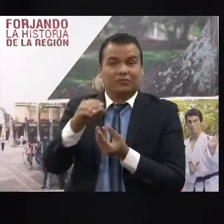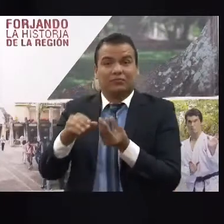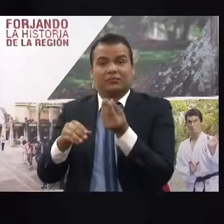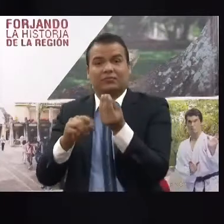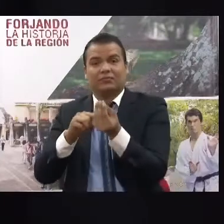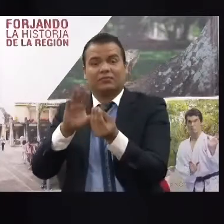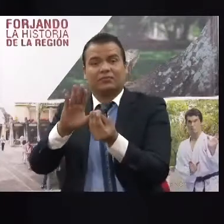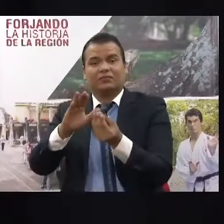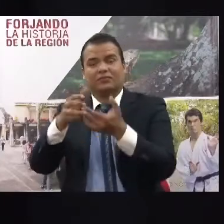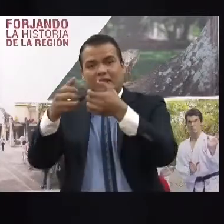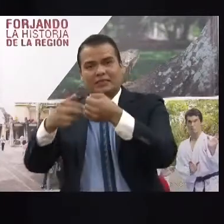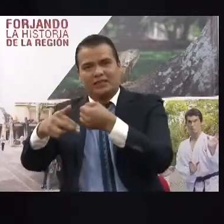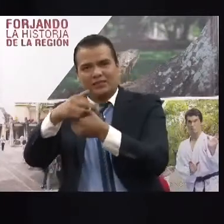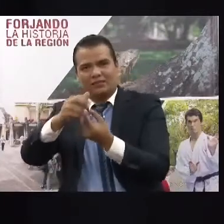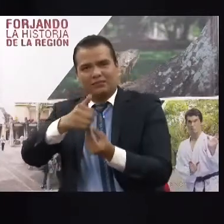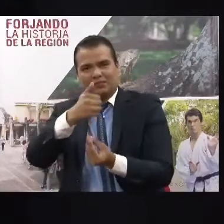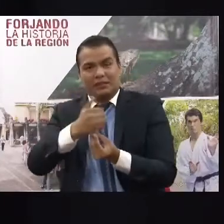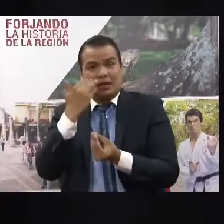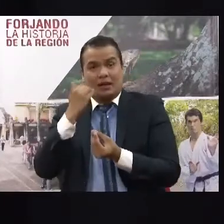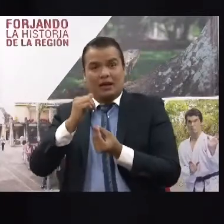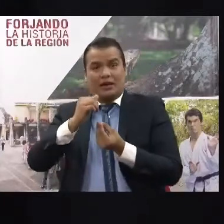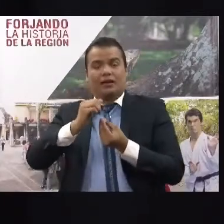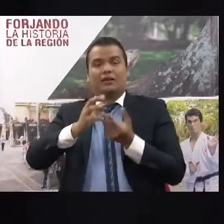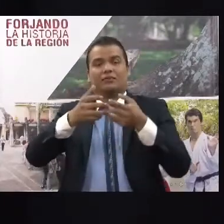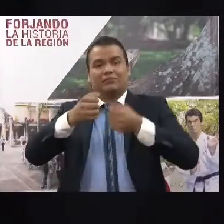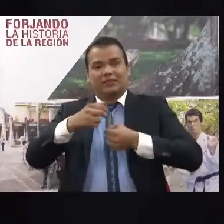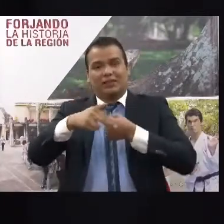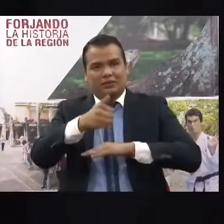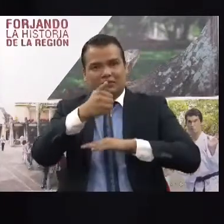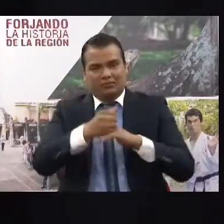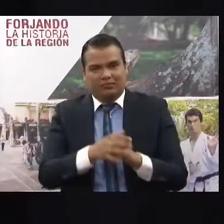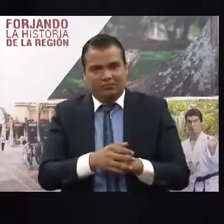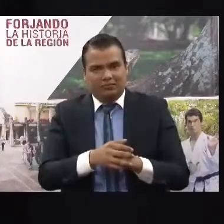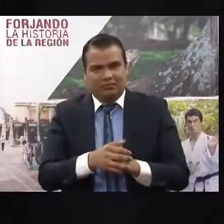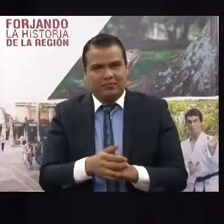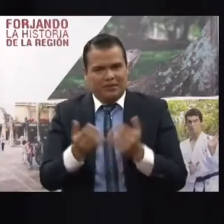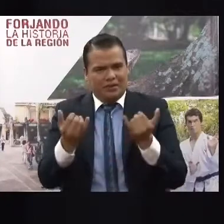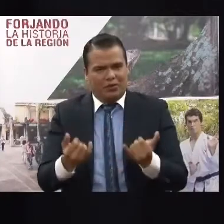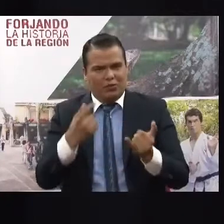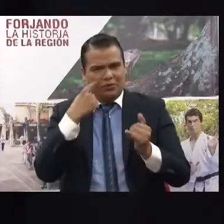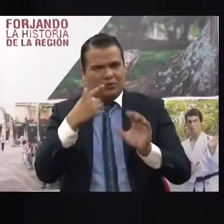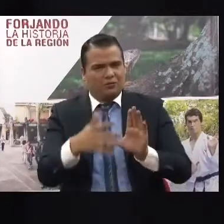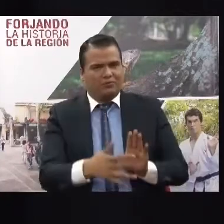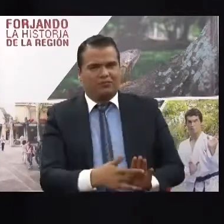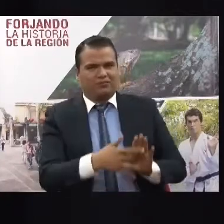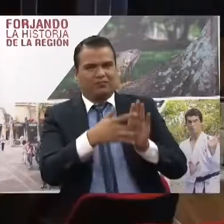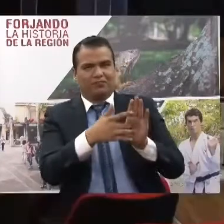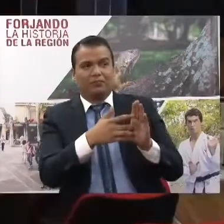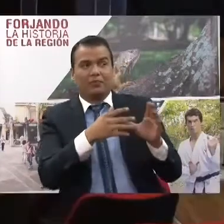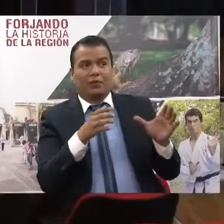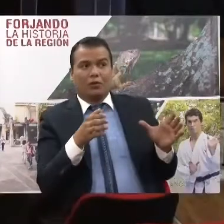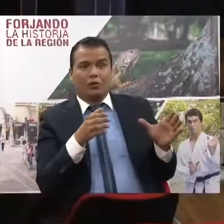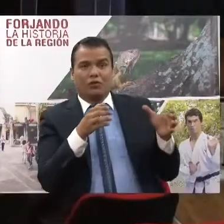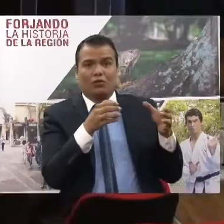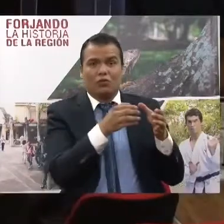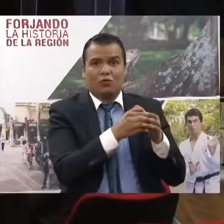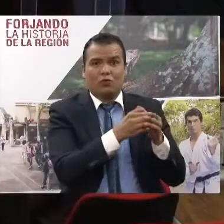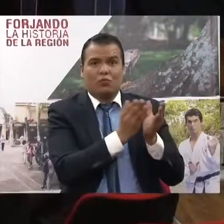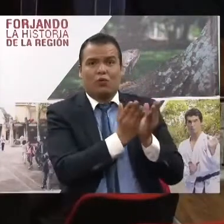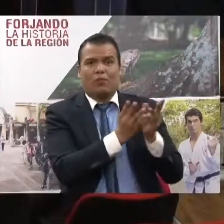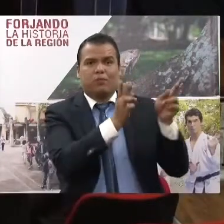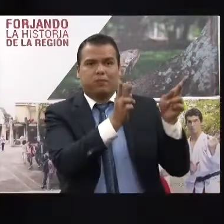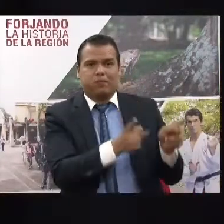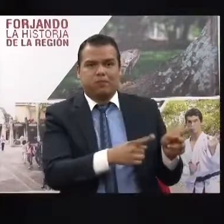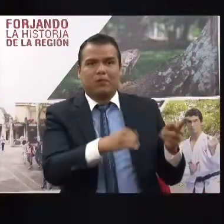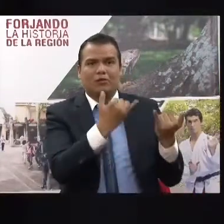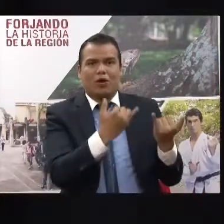regionalización, señores y señoras, tengo el honor de presentar a ustedes a los graduandos de